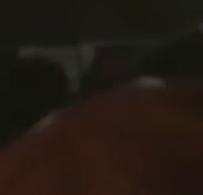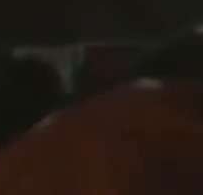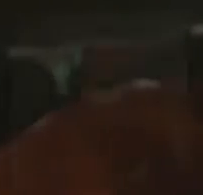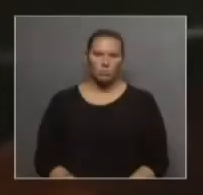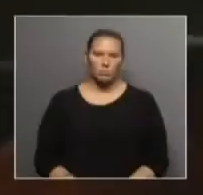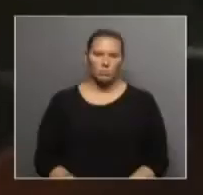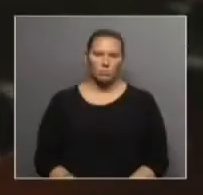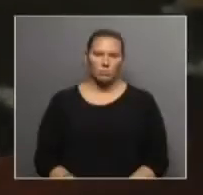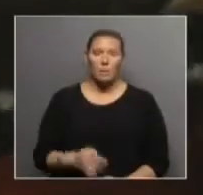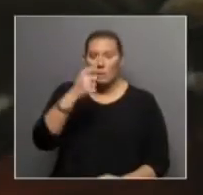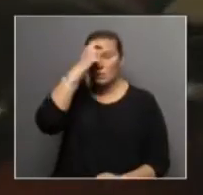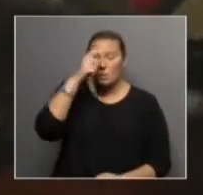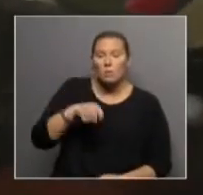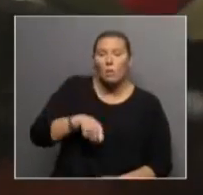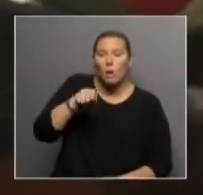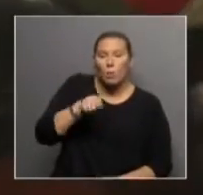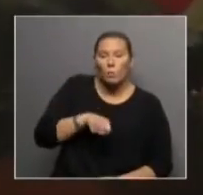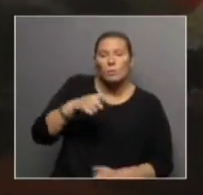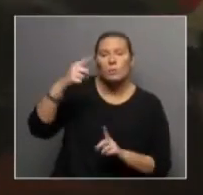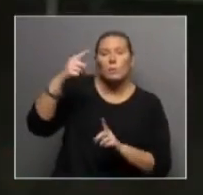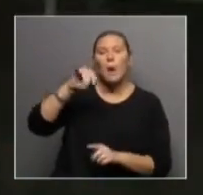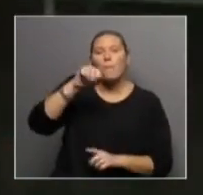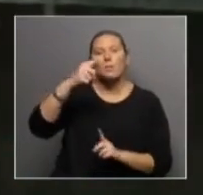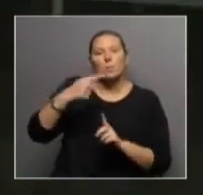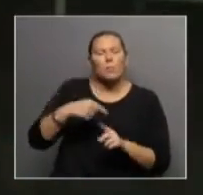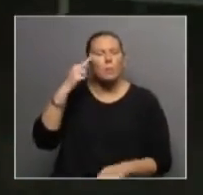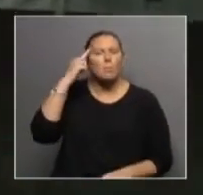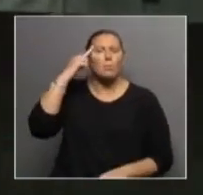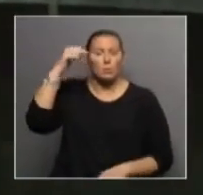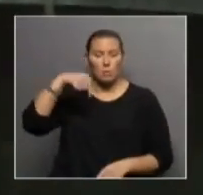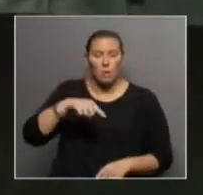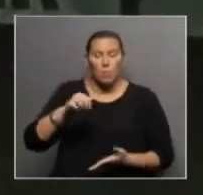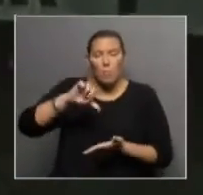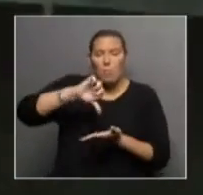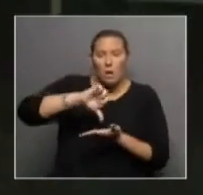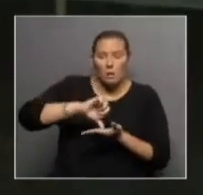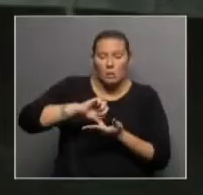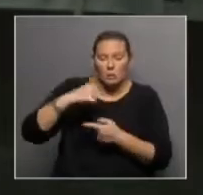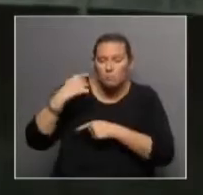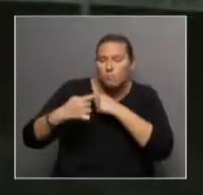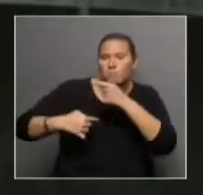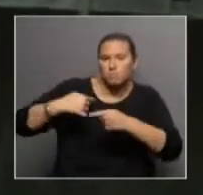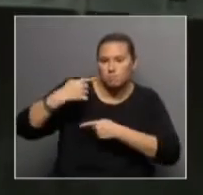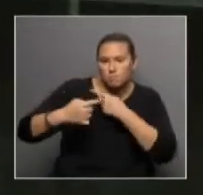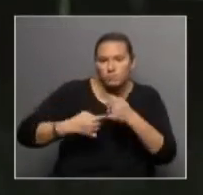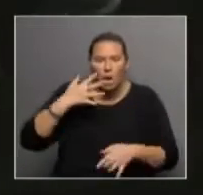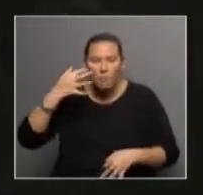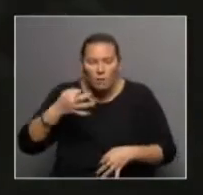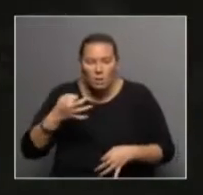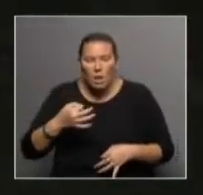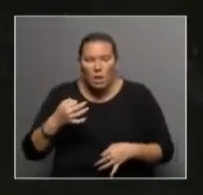Ciencia para la justicia. Mayo es el mes de la memoria en nuestro país, aunque sin pausas, la verdad se busca cada